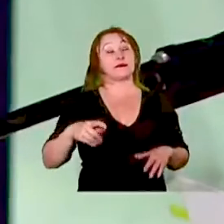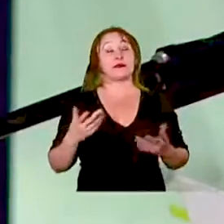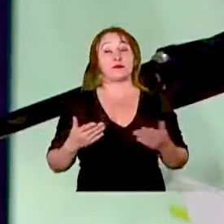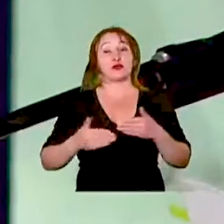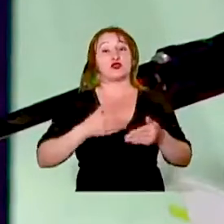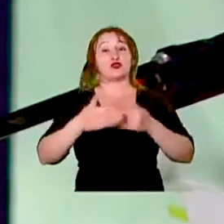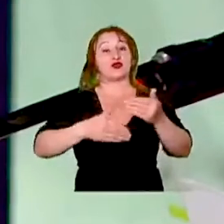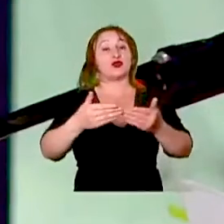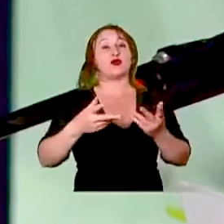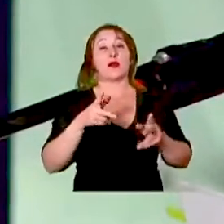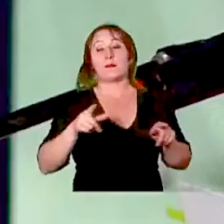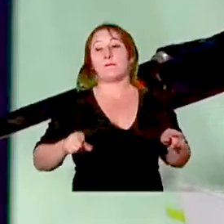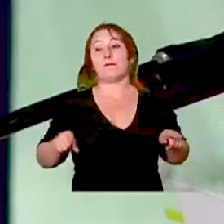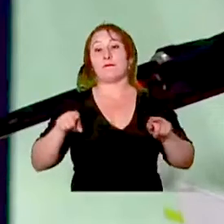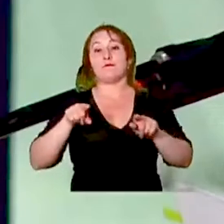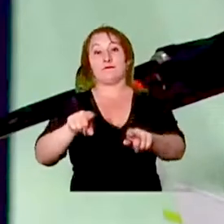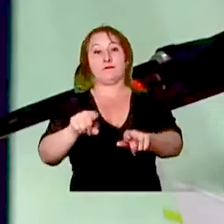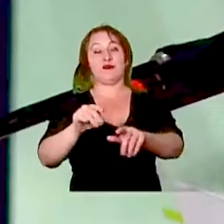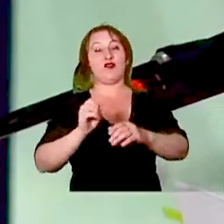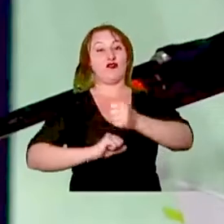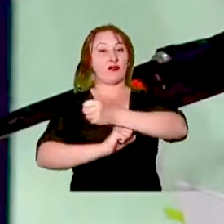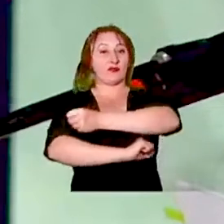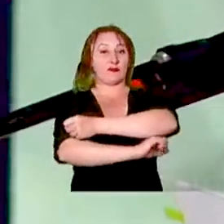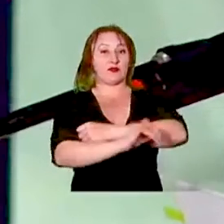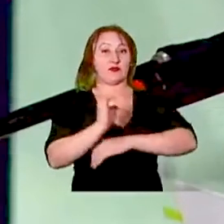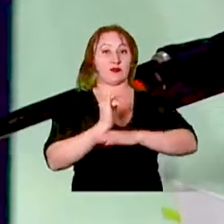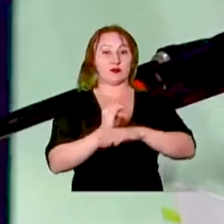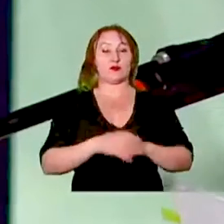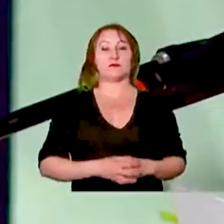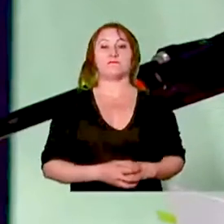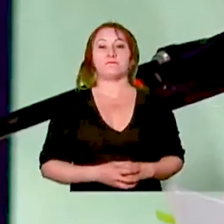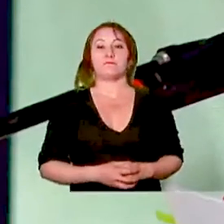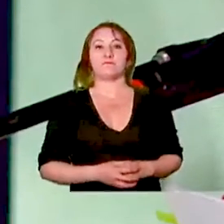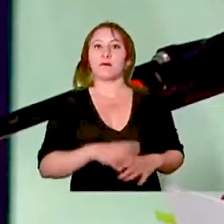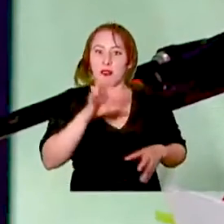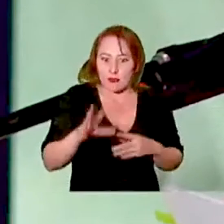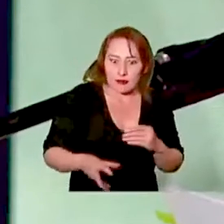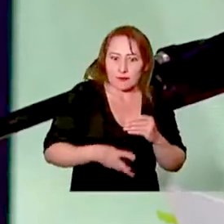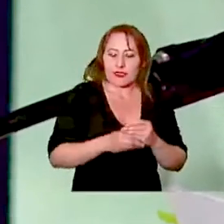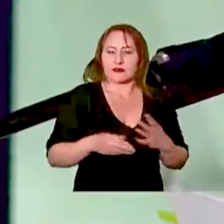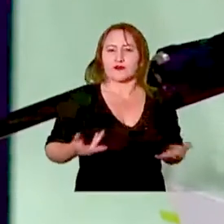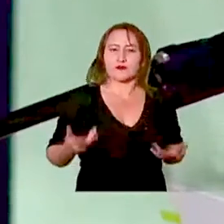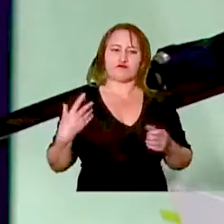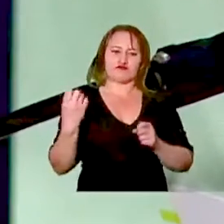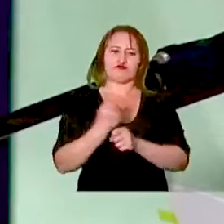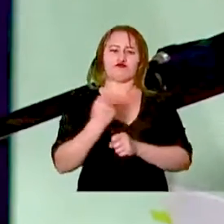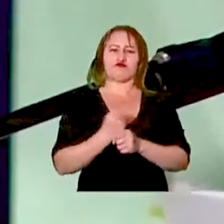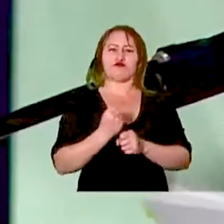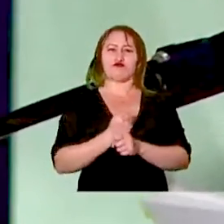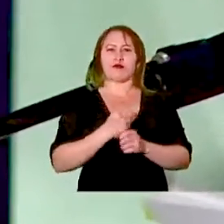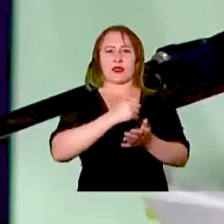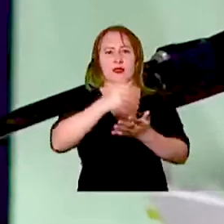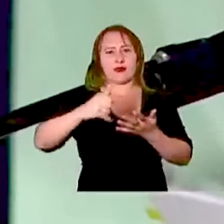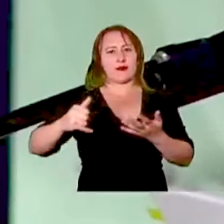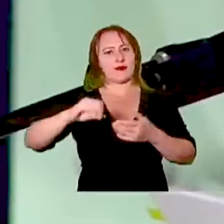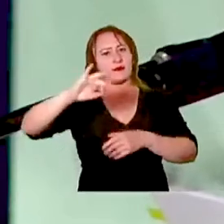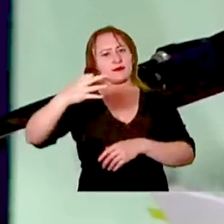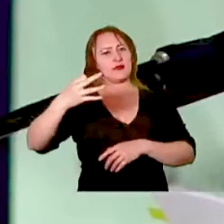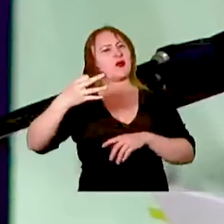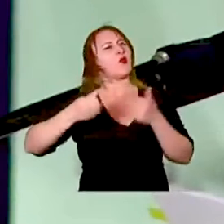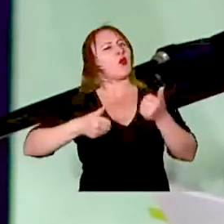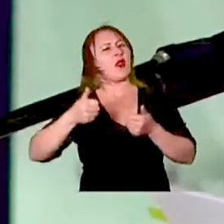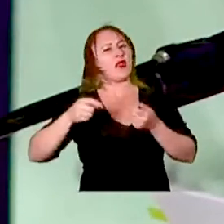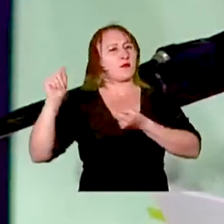ese proceso paralelo de fortalecimiento institucional. Pero además, estamos trabajando en la tercera línea, que es la